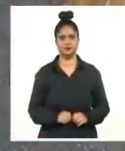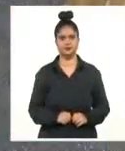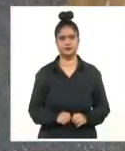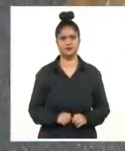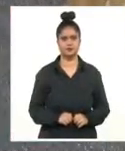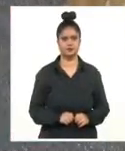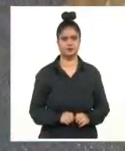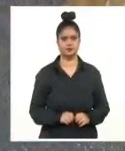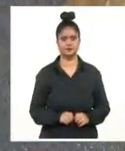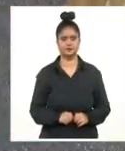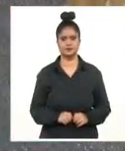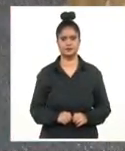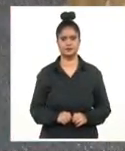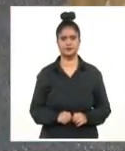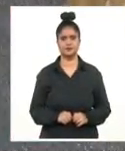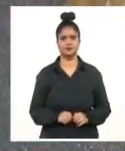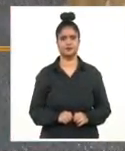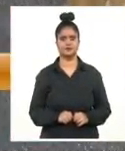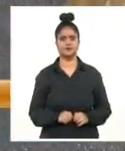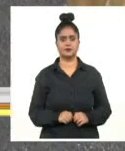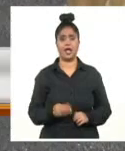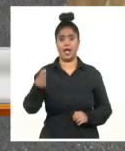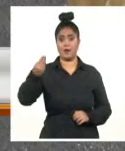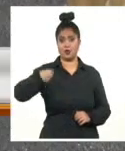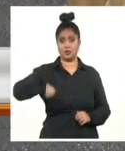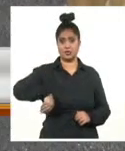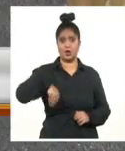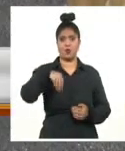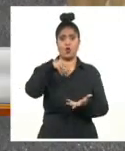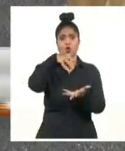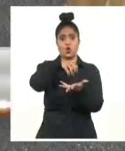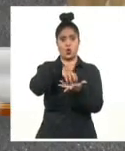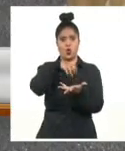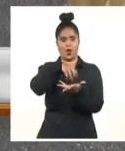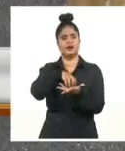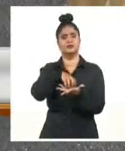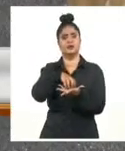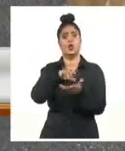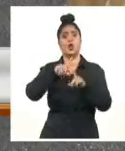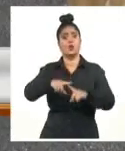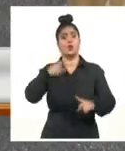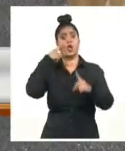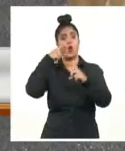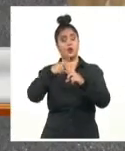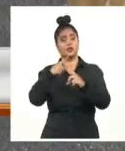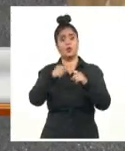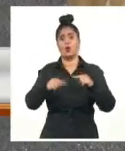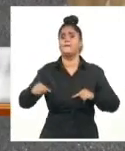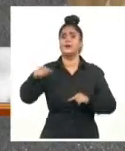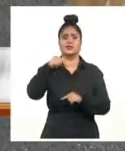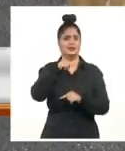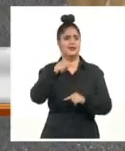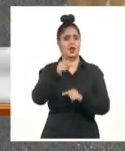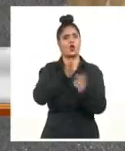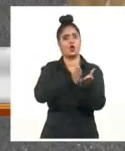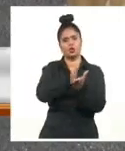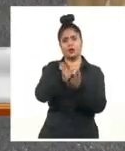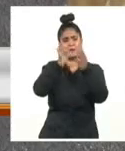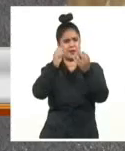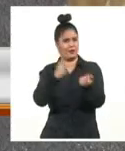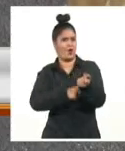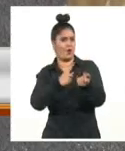Aprovechamos precisamente el espacio de la Casa Canaria porque el objetivo principal de la Casa Canaria es mantener la canariedad. Y